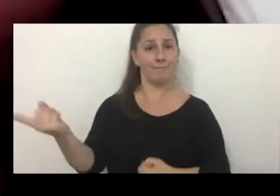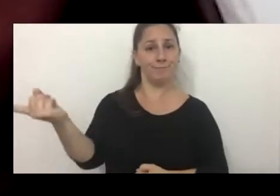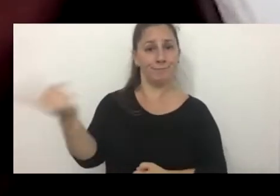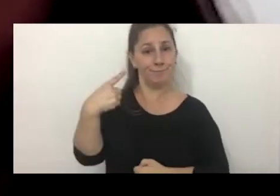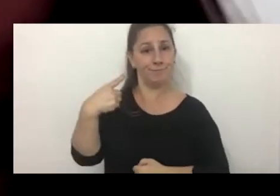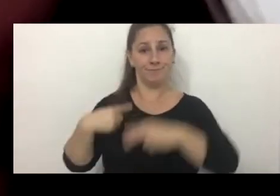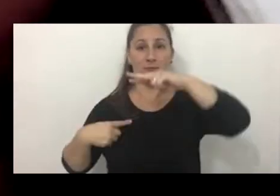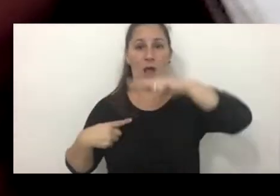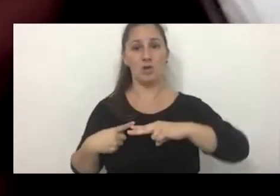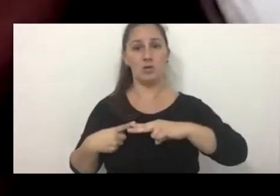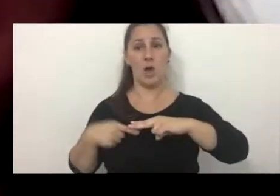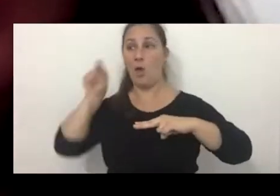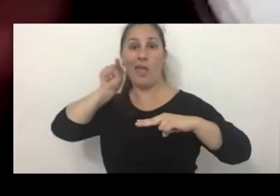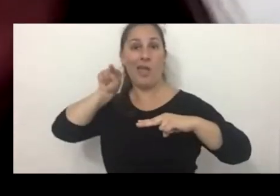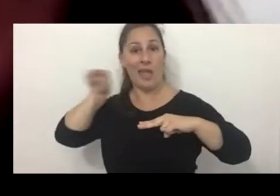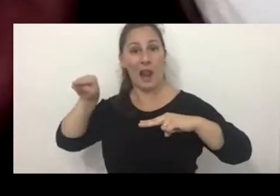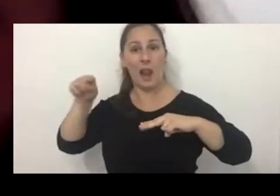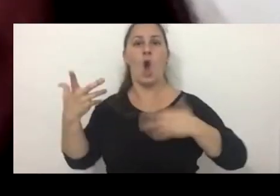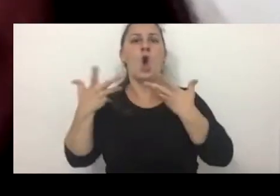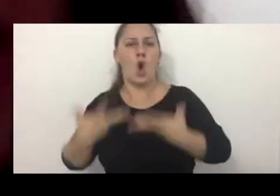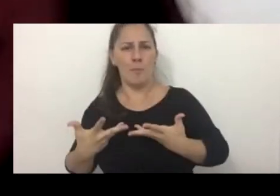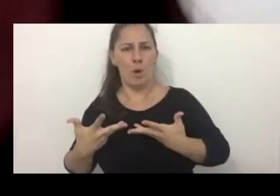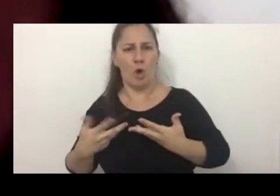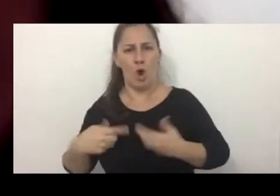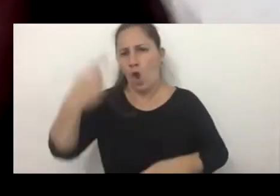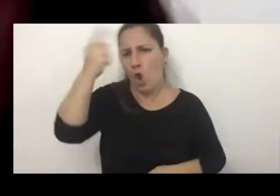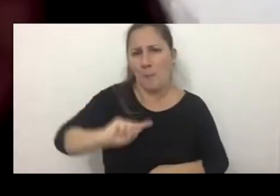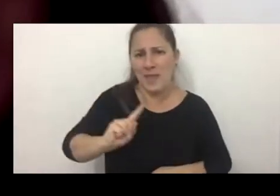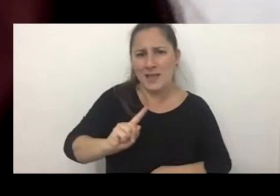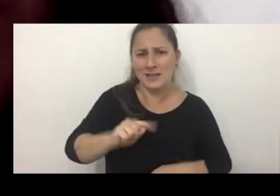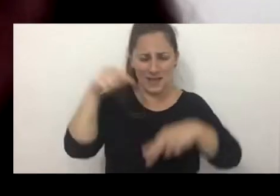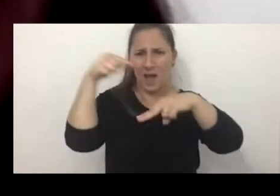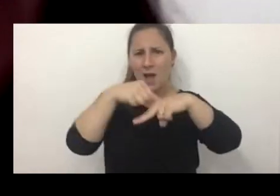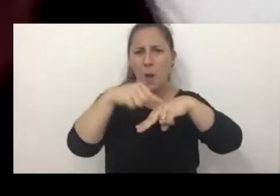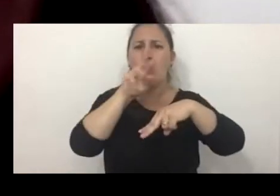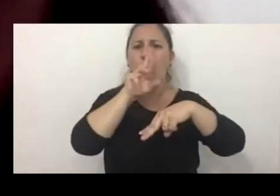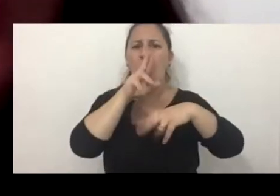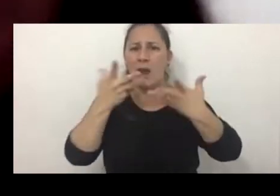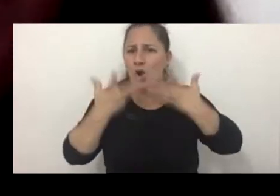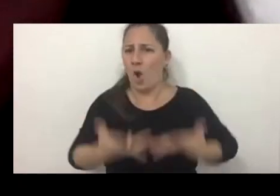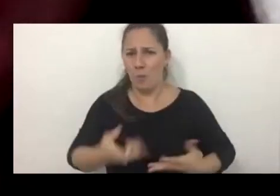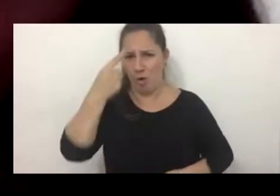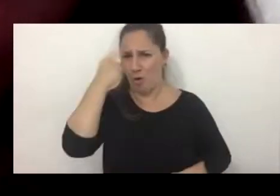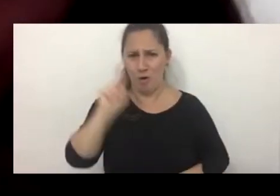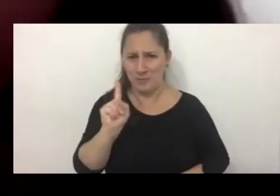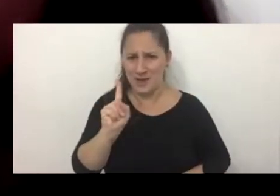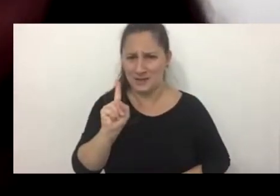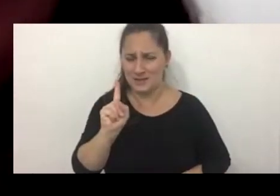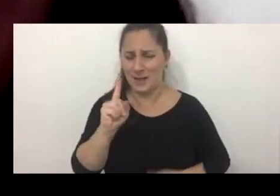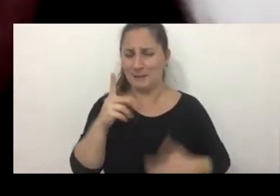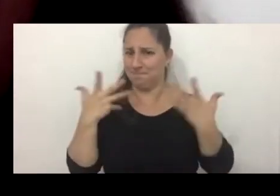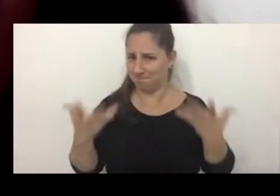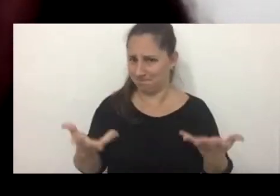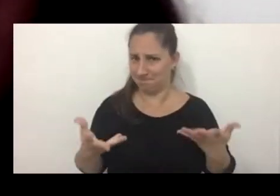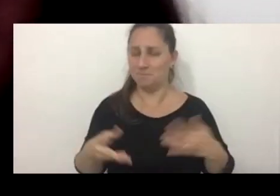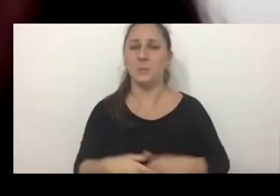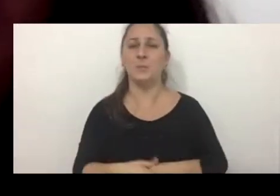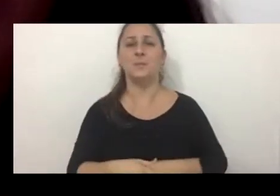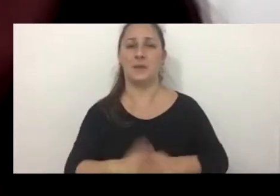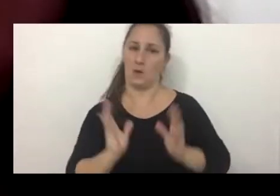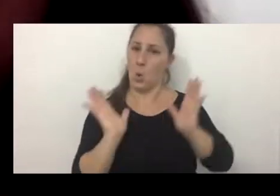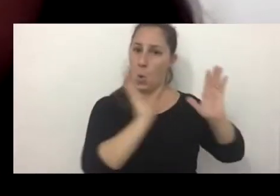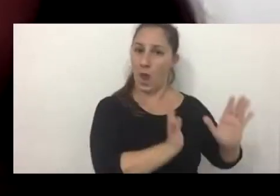acostaran para parir como la reina, ¿no? Como trayendo esta anécdota. Pero en realidad lo que habla